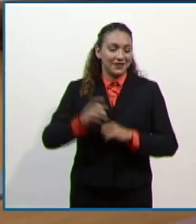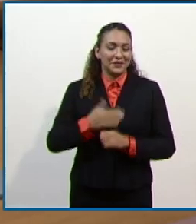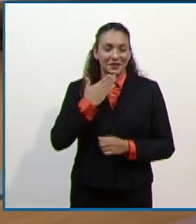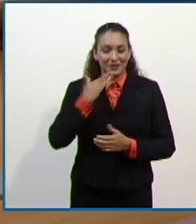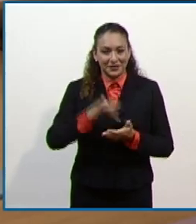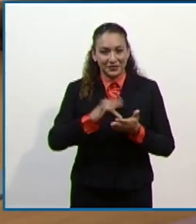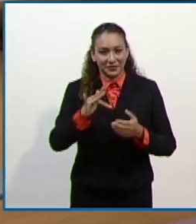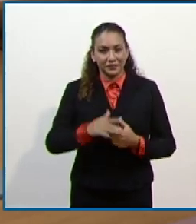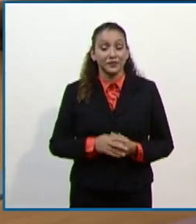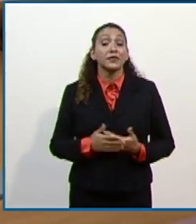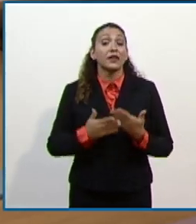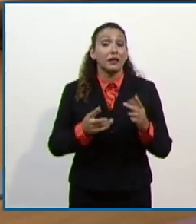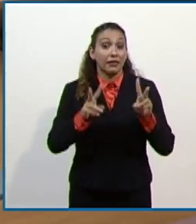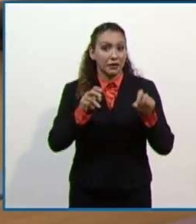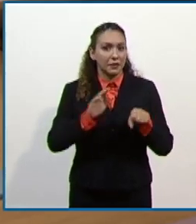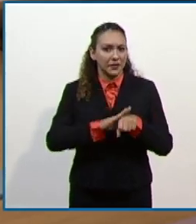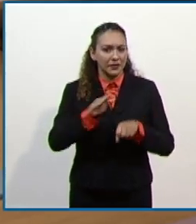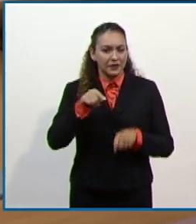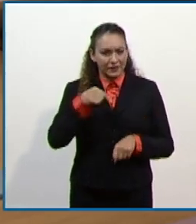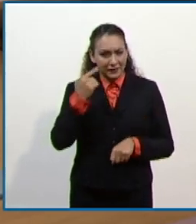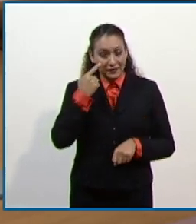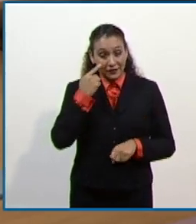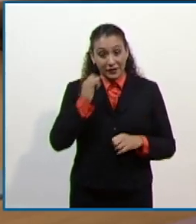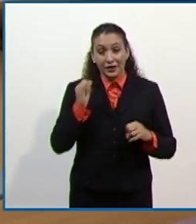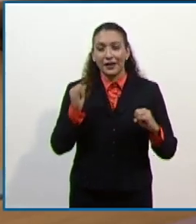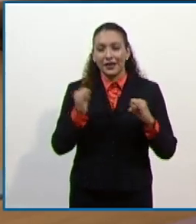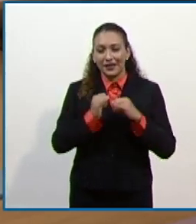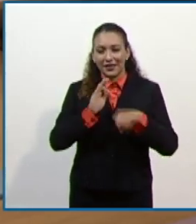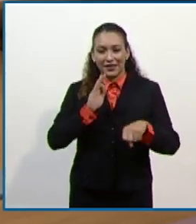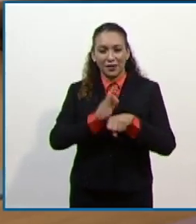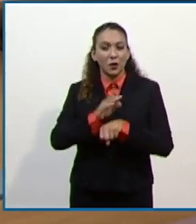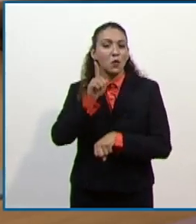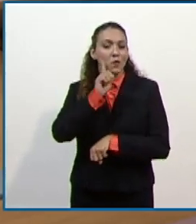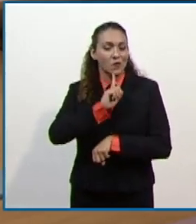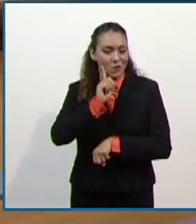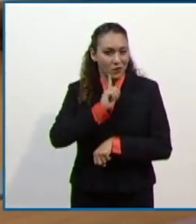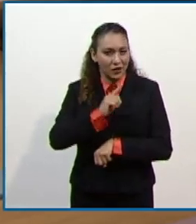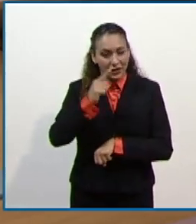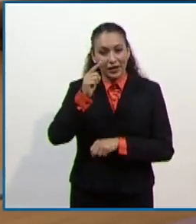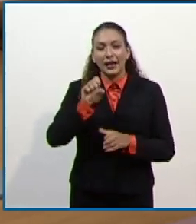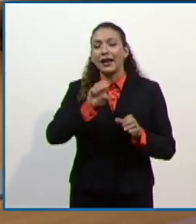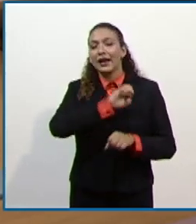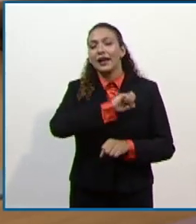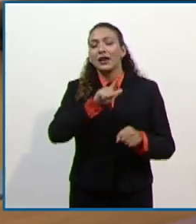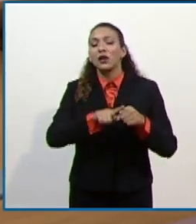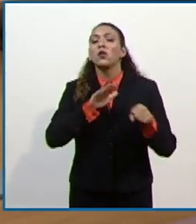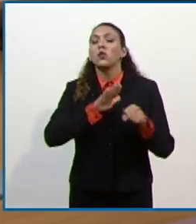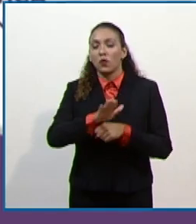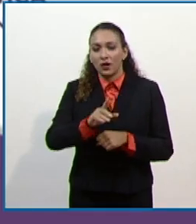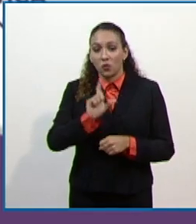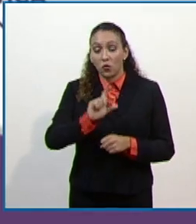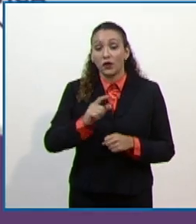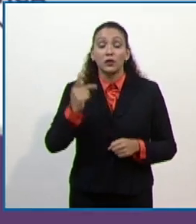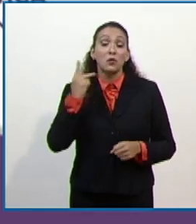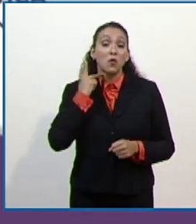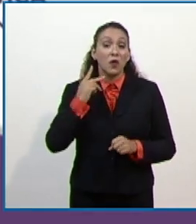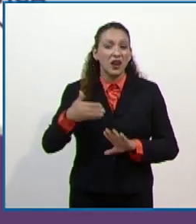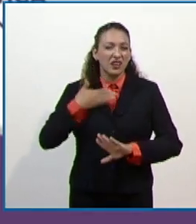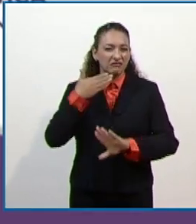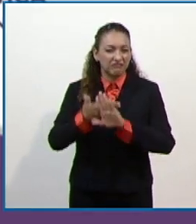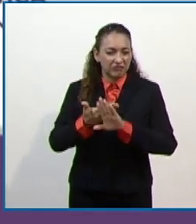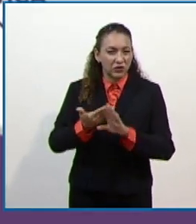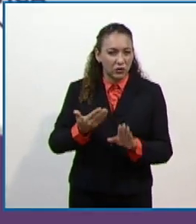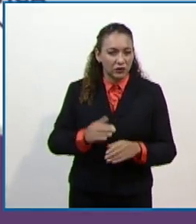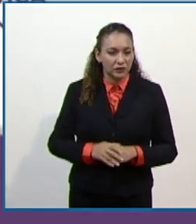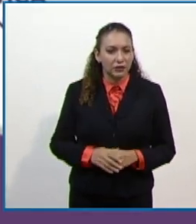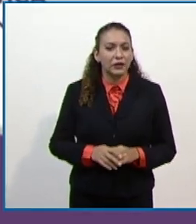Corte. Y en más de estos temas, la Defensoría Electoral para Mujeres, especializada en la atención de asuntos de paridad y violencia política contra las mujeres